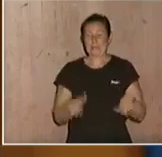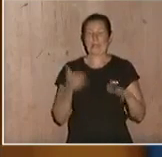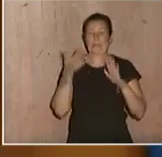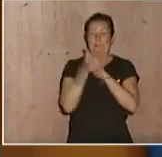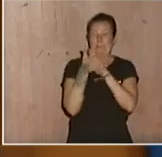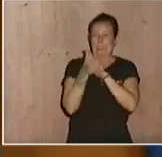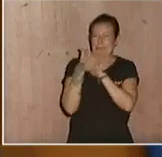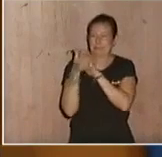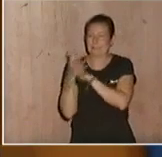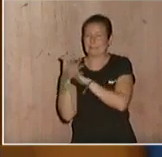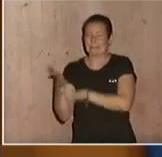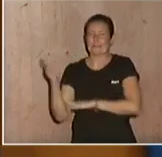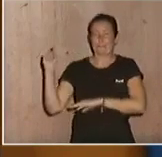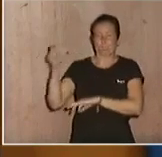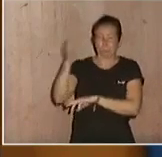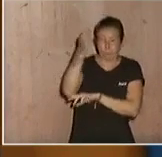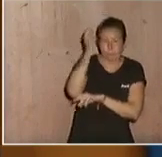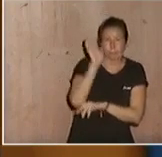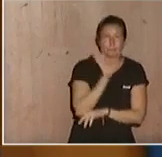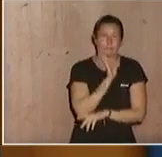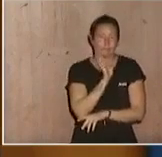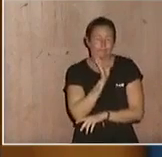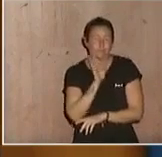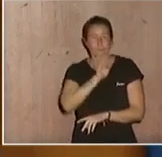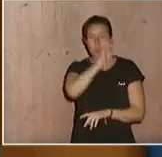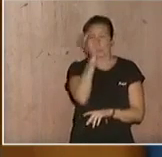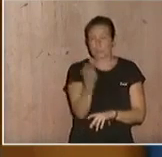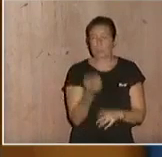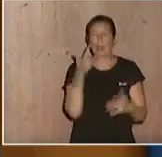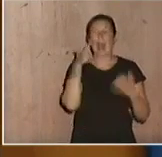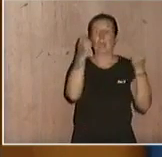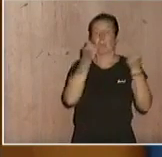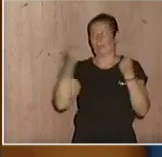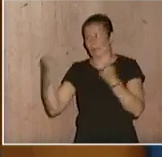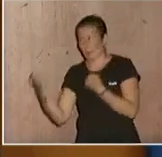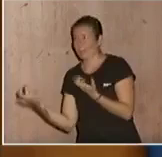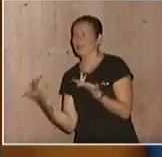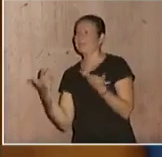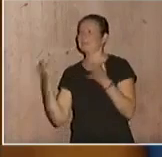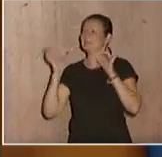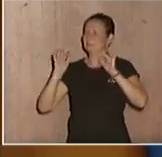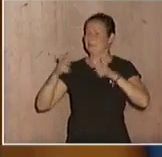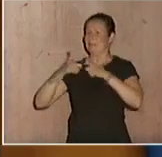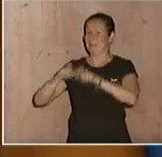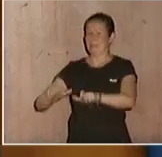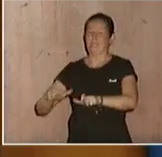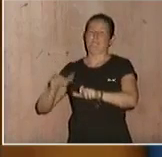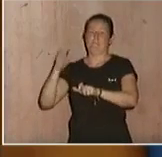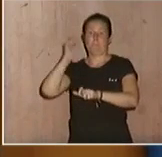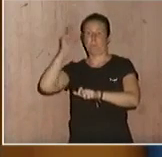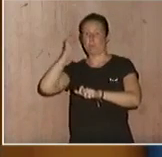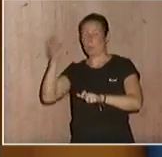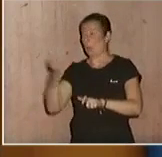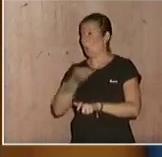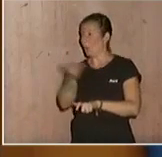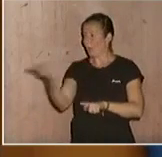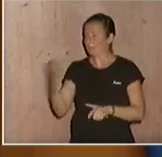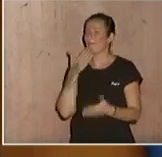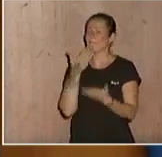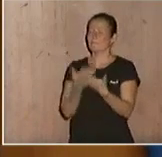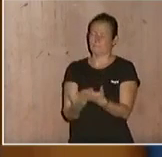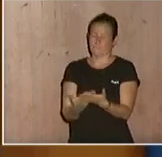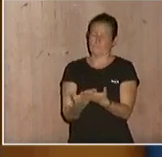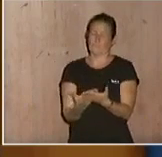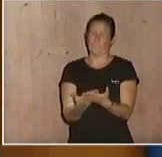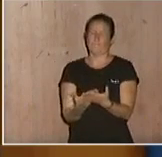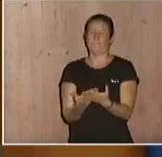expuestos todos estos hechos, dignísimas autoridades y claustrales, solicito con toda consideración